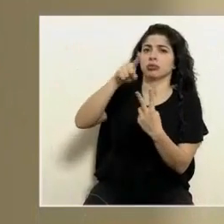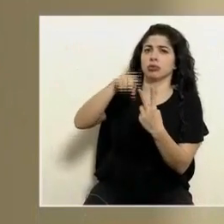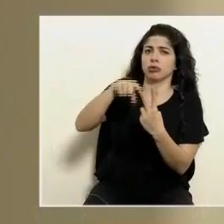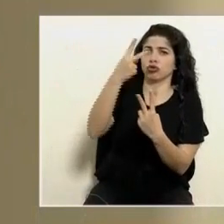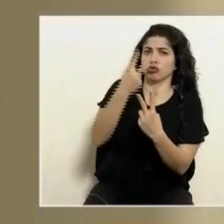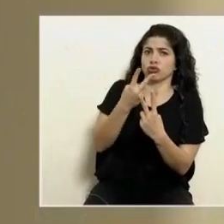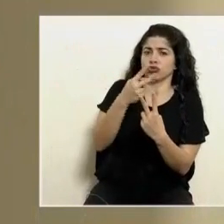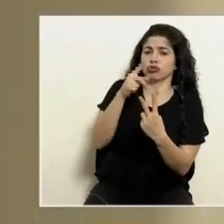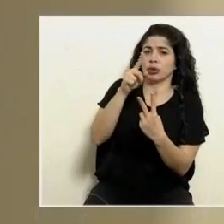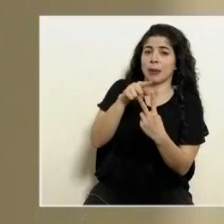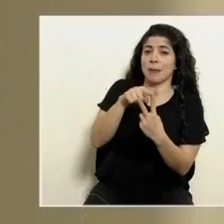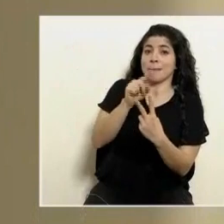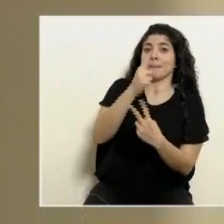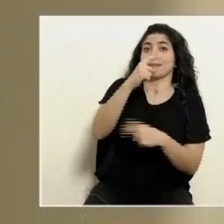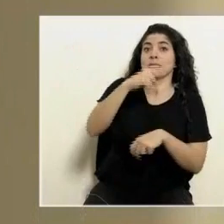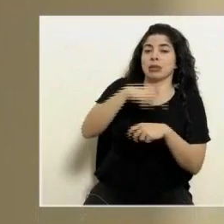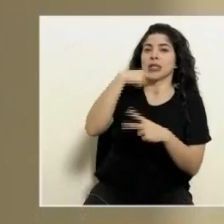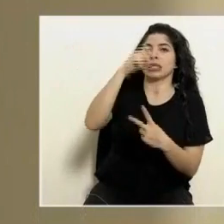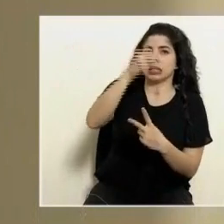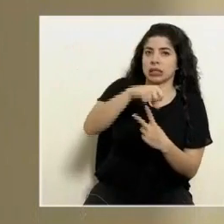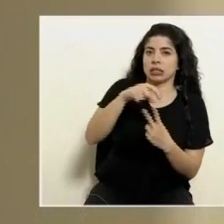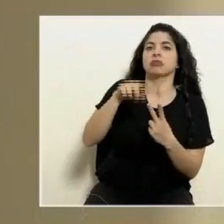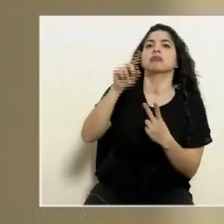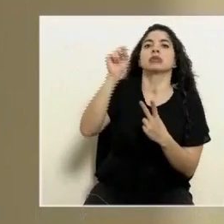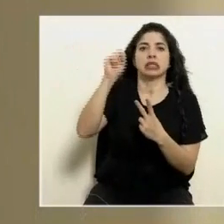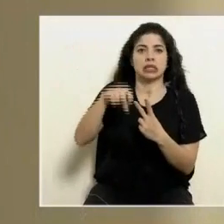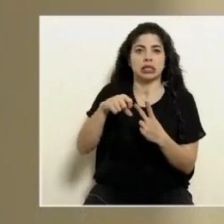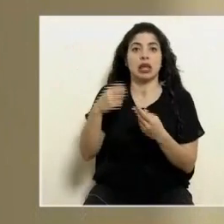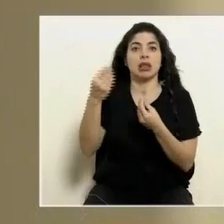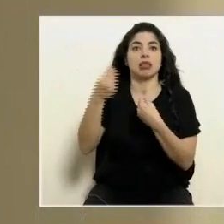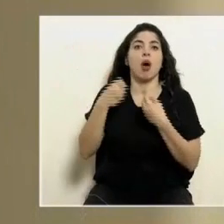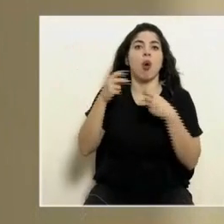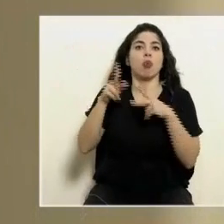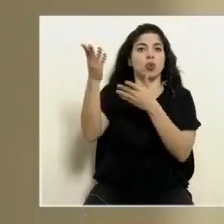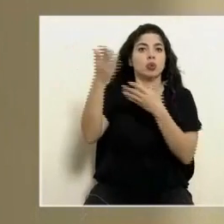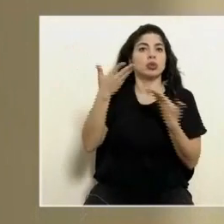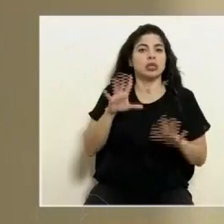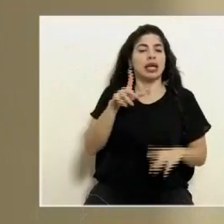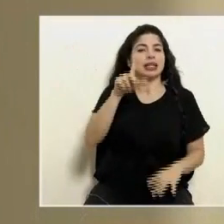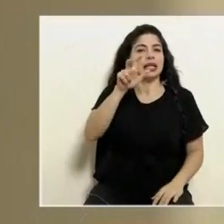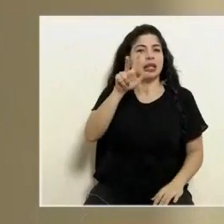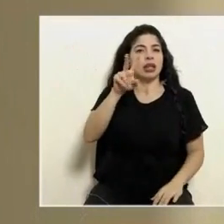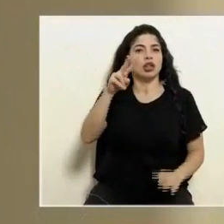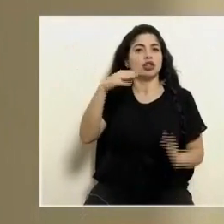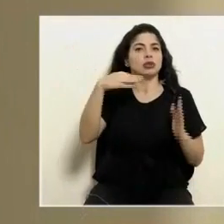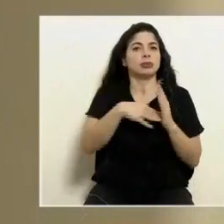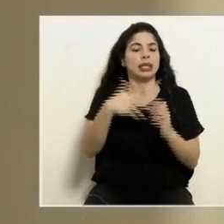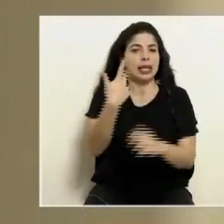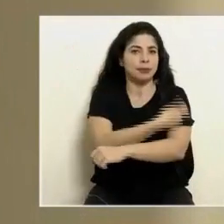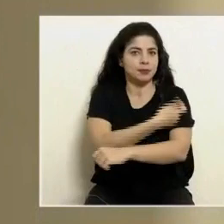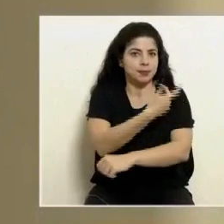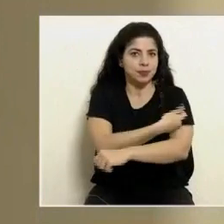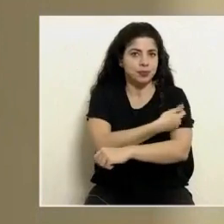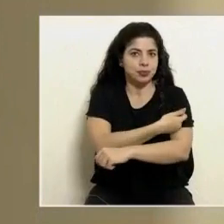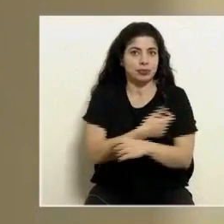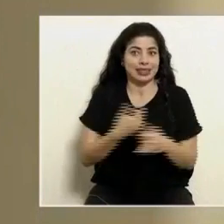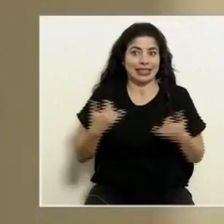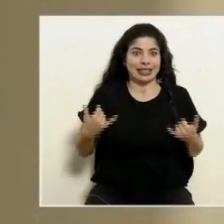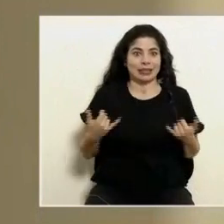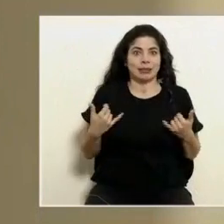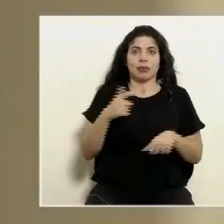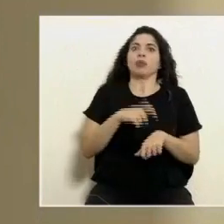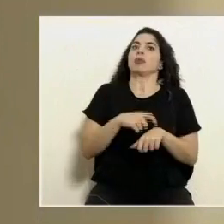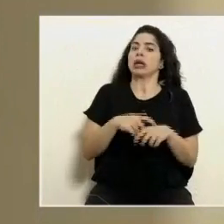en el primer momento, y nos ha permitido recibir 132,000 dosis que ya